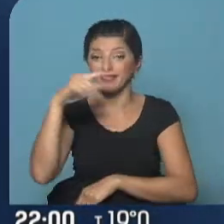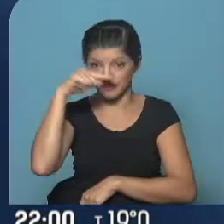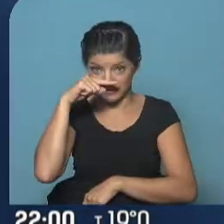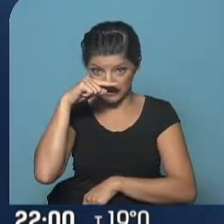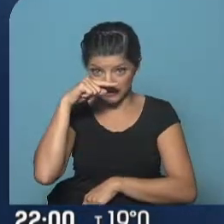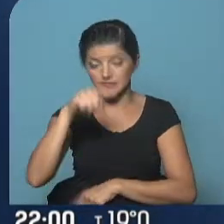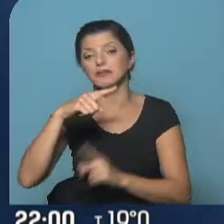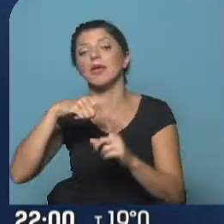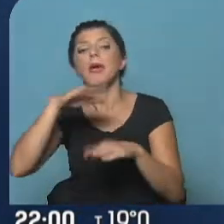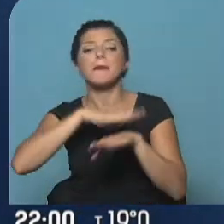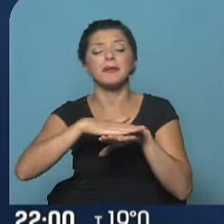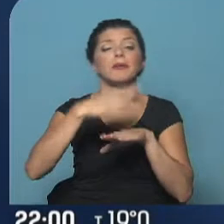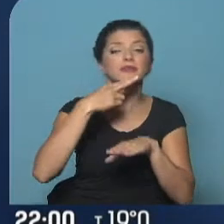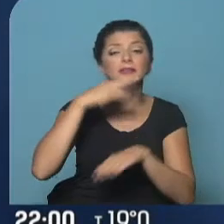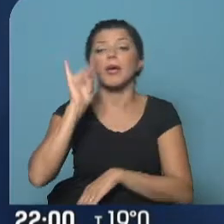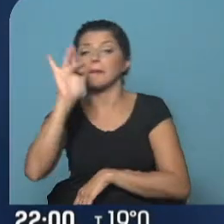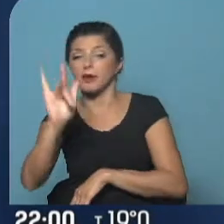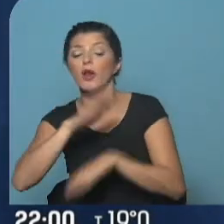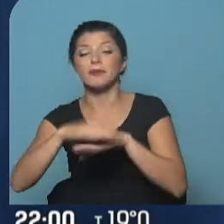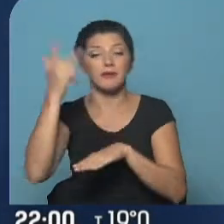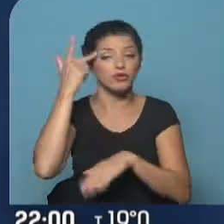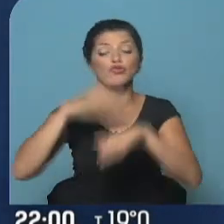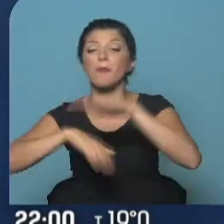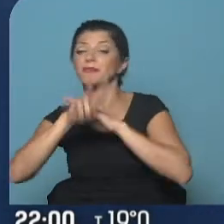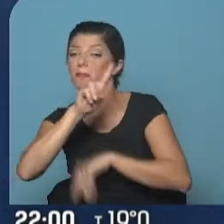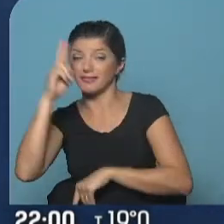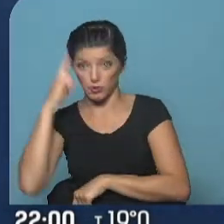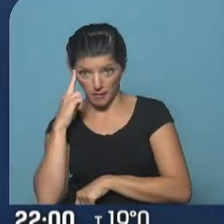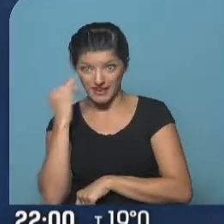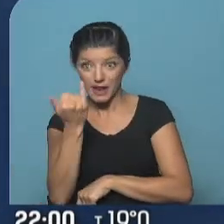mínima, 18 la mínima del miércoles, 29. Y asciende aún más la